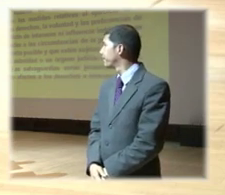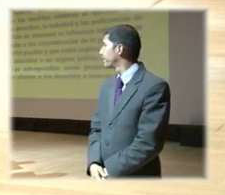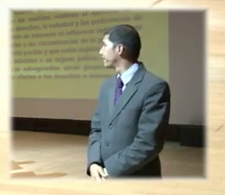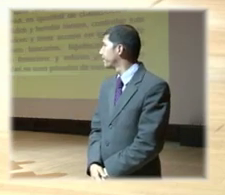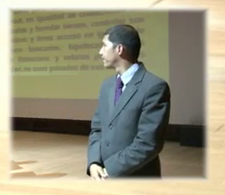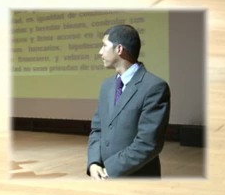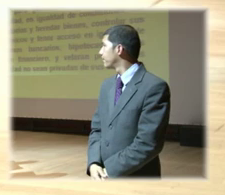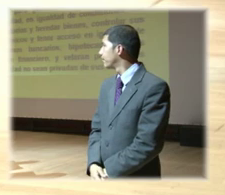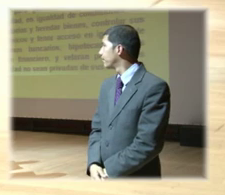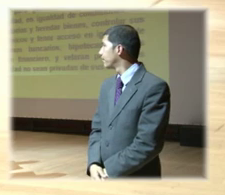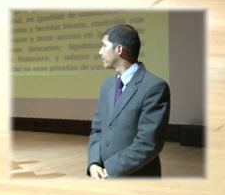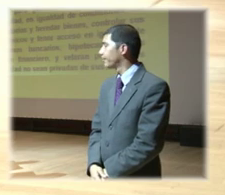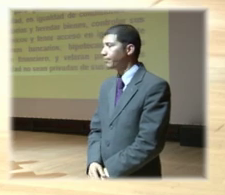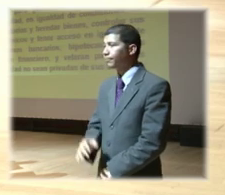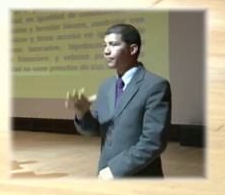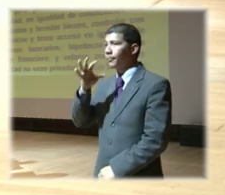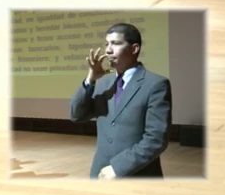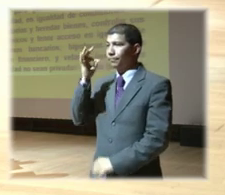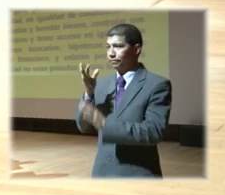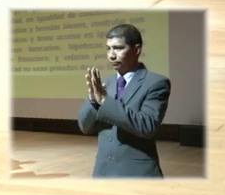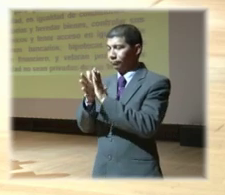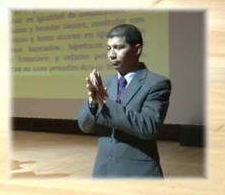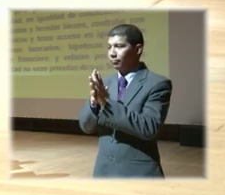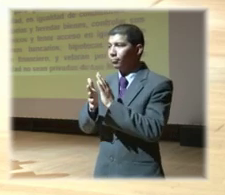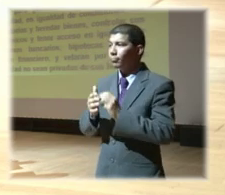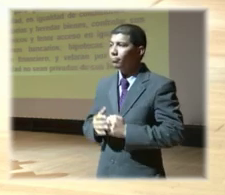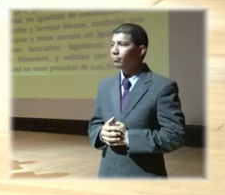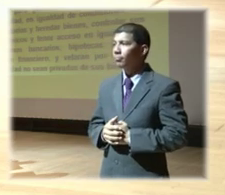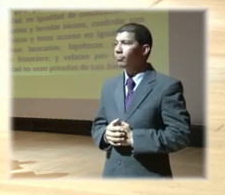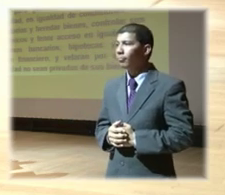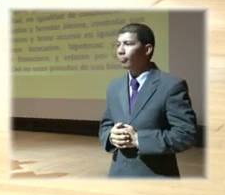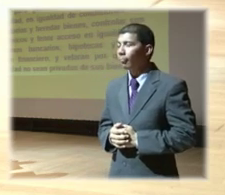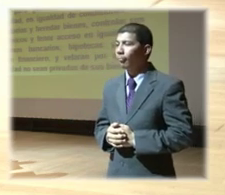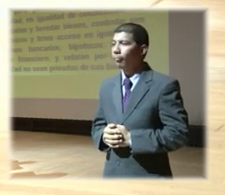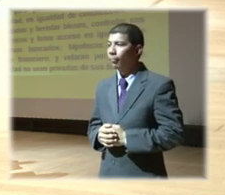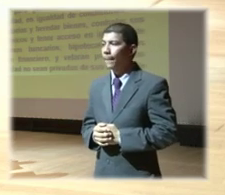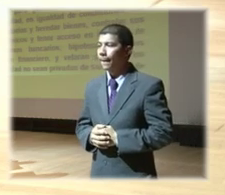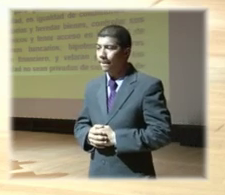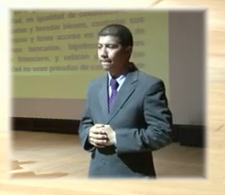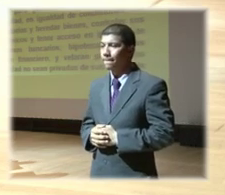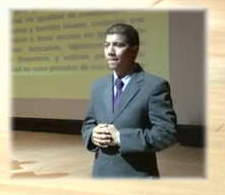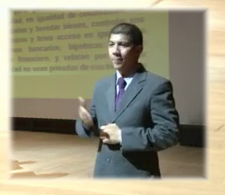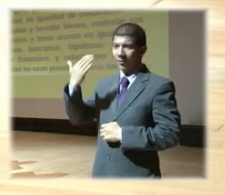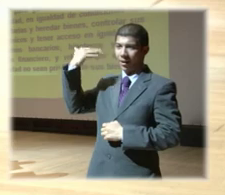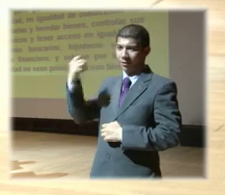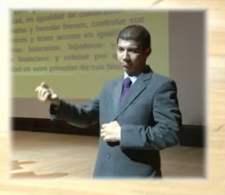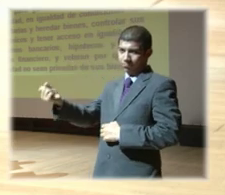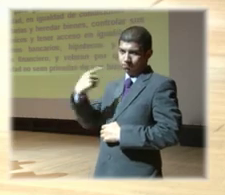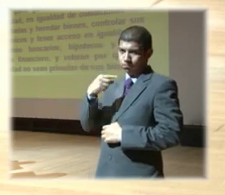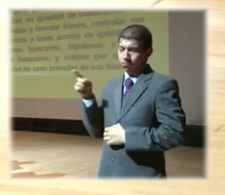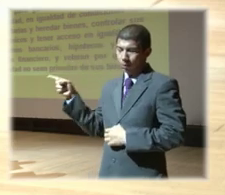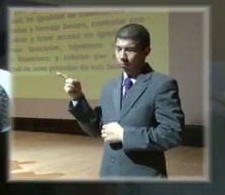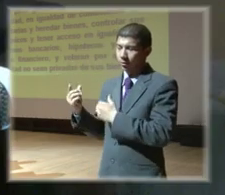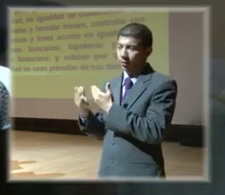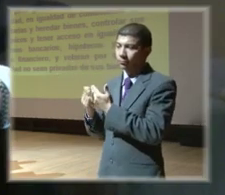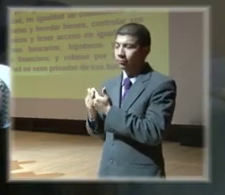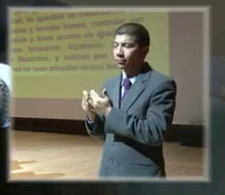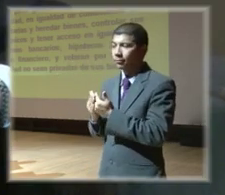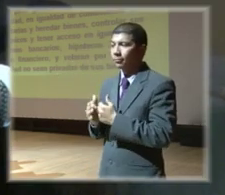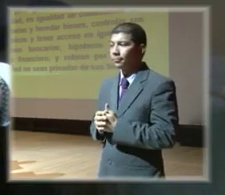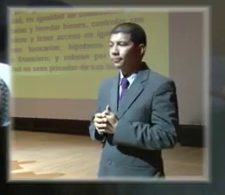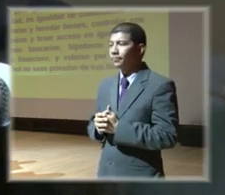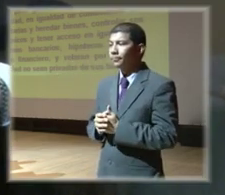escuchan. Sí, ya. ¿Me escuchan? Sí. Listo. Bueno, a propósito de la pregunta que nos planteas, a la luz del